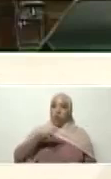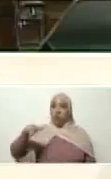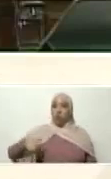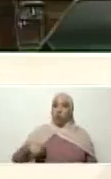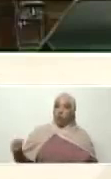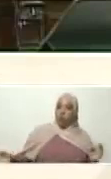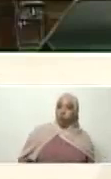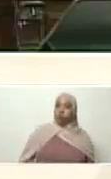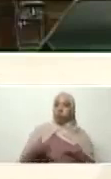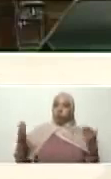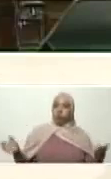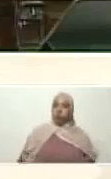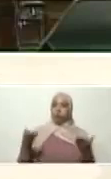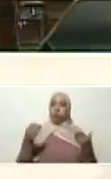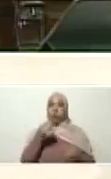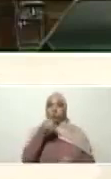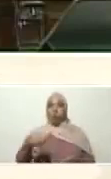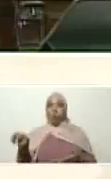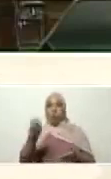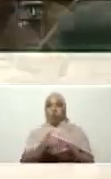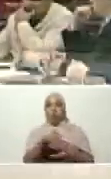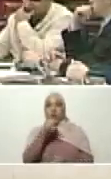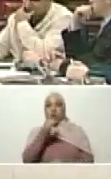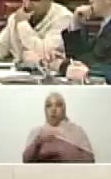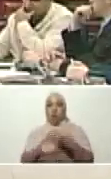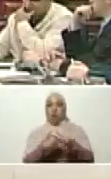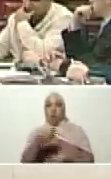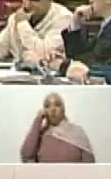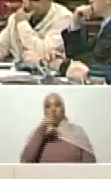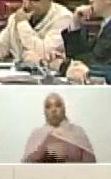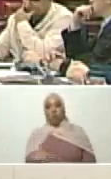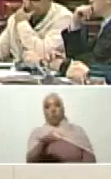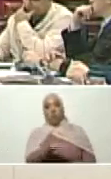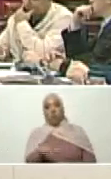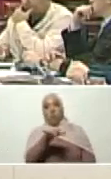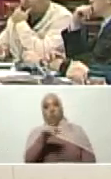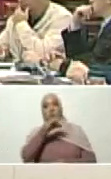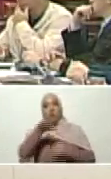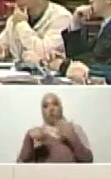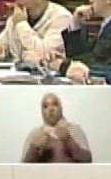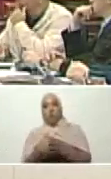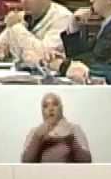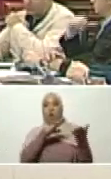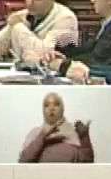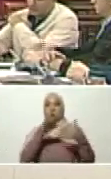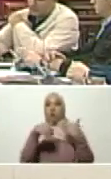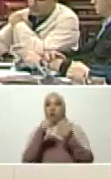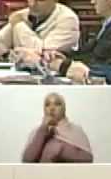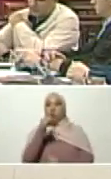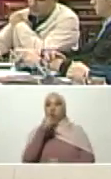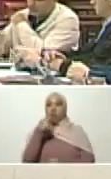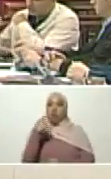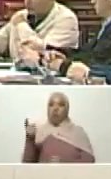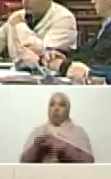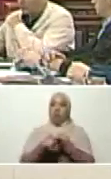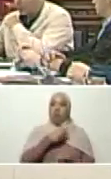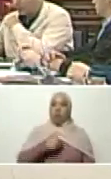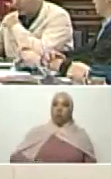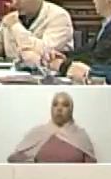impulso, renovándolo, tocando donde hay que tocar, arreglando lo que hay que arreglar. Jorge Arriaza, ¿qué nos dice? Adelante,